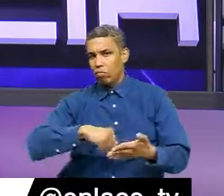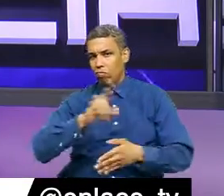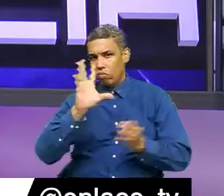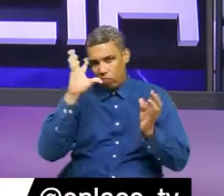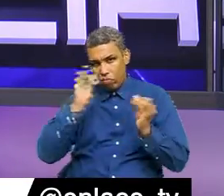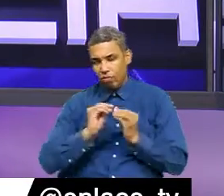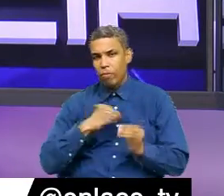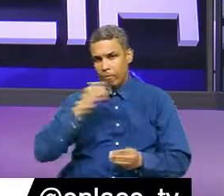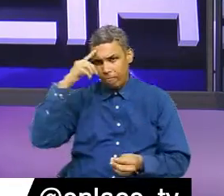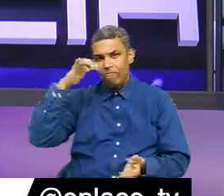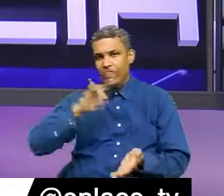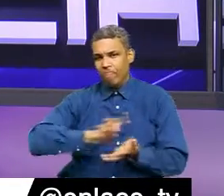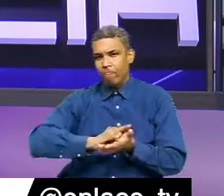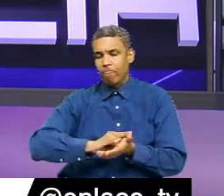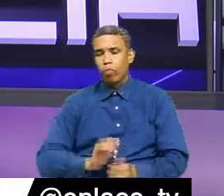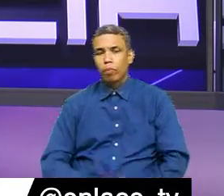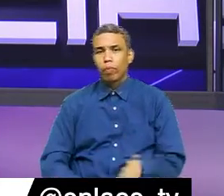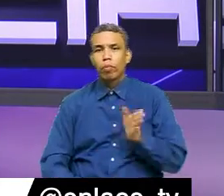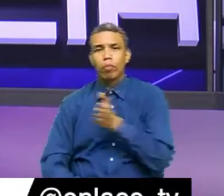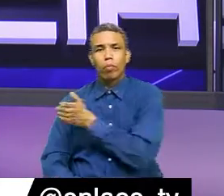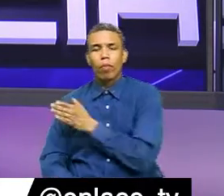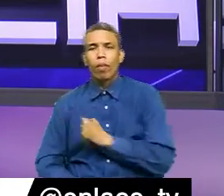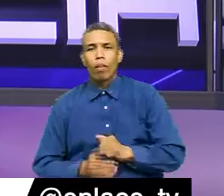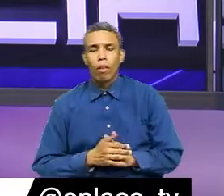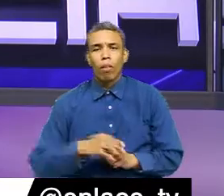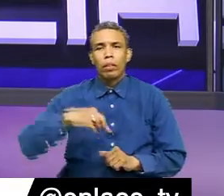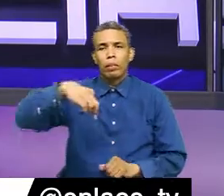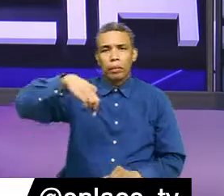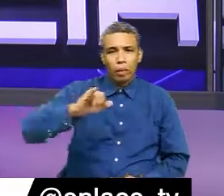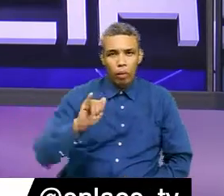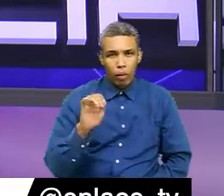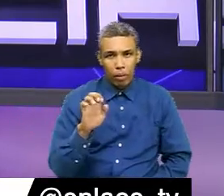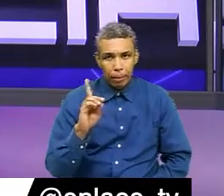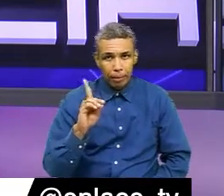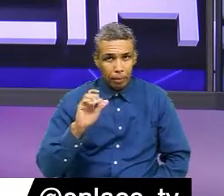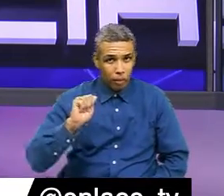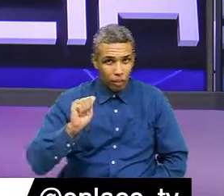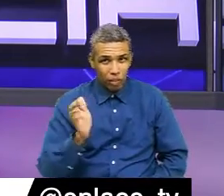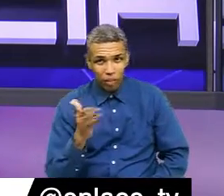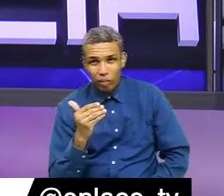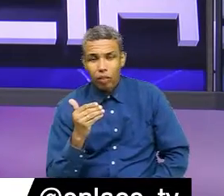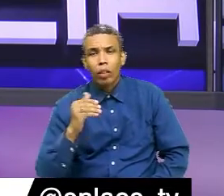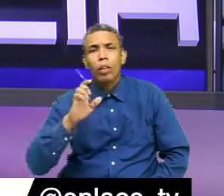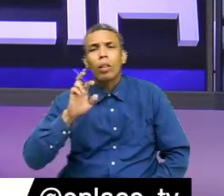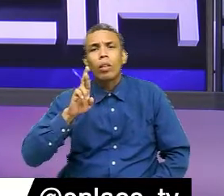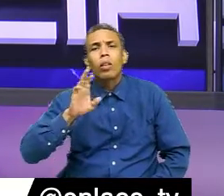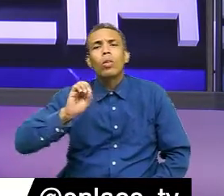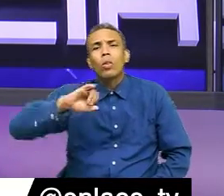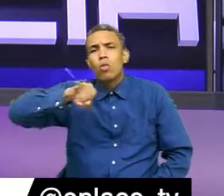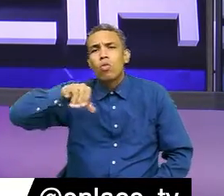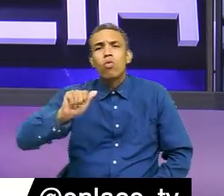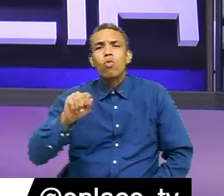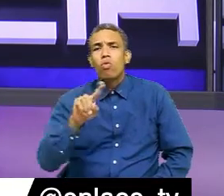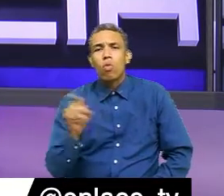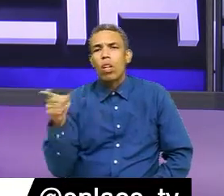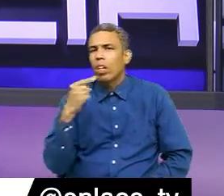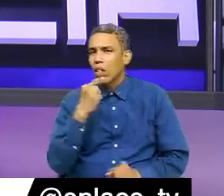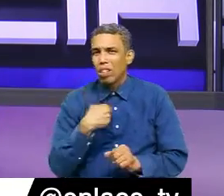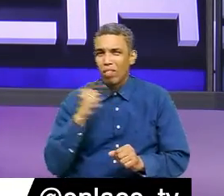La representante a la Cámara, Clara Rojas, estuvo hoy en Barranca Bermeja y dejó un mensaje a las víctimas. Ella fue víctima de las